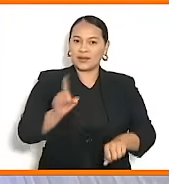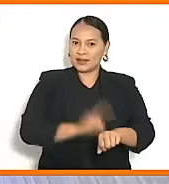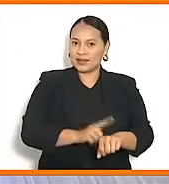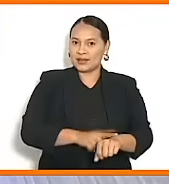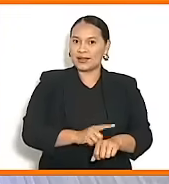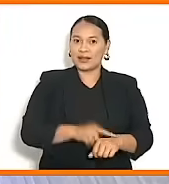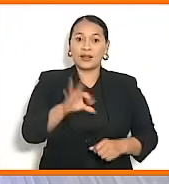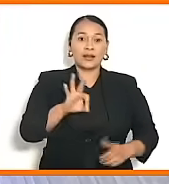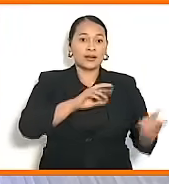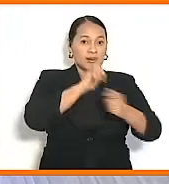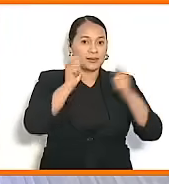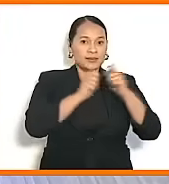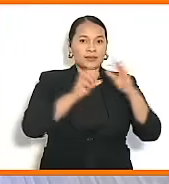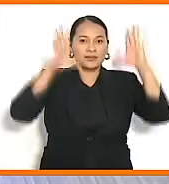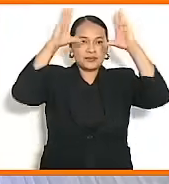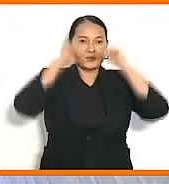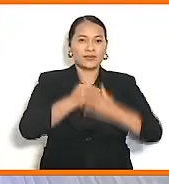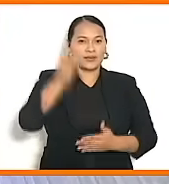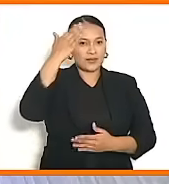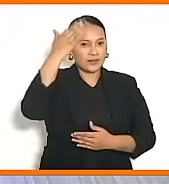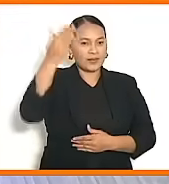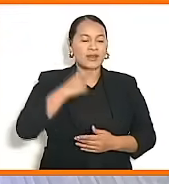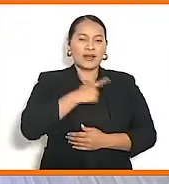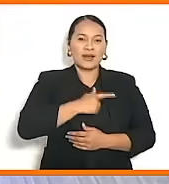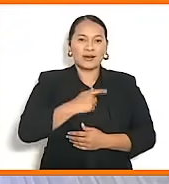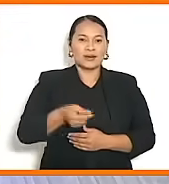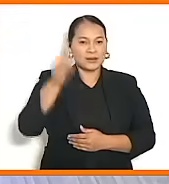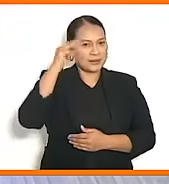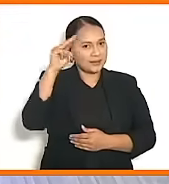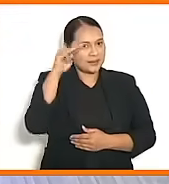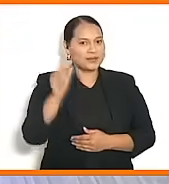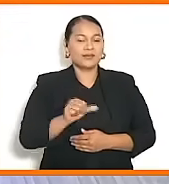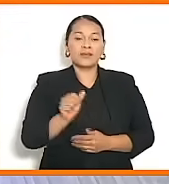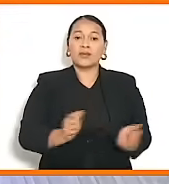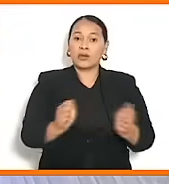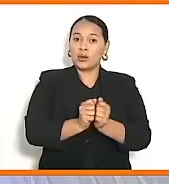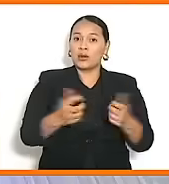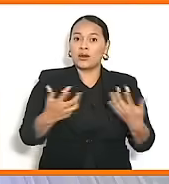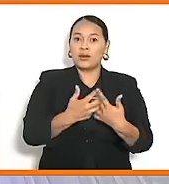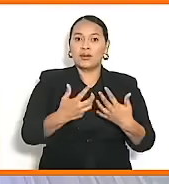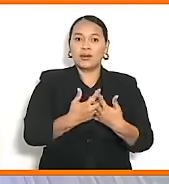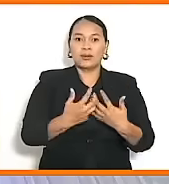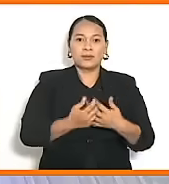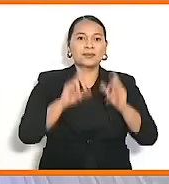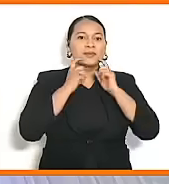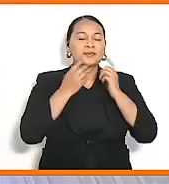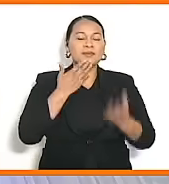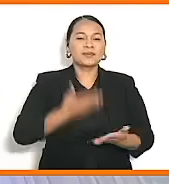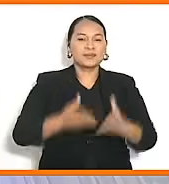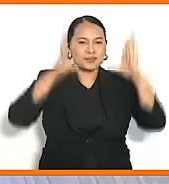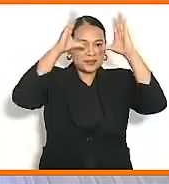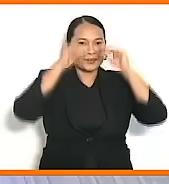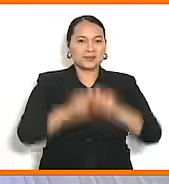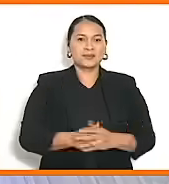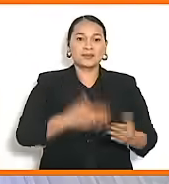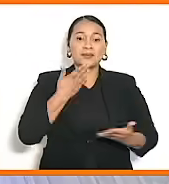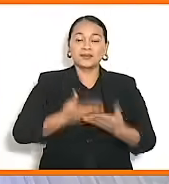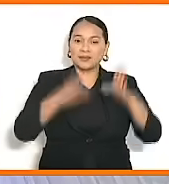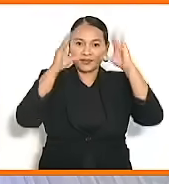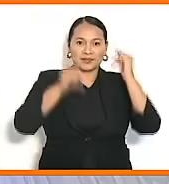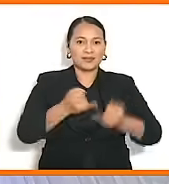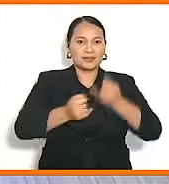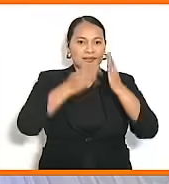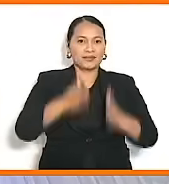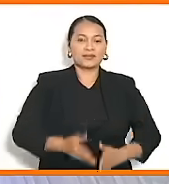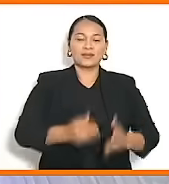marcando las 9 en punto de la noche. Te saluda con mucho gusto Marbella Varela en compañía de Tatiana Varela. Muy buenas noches, Tatiana. Buenas noches, Marbella. Qué placer